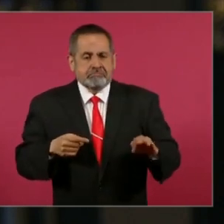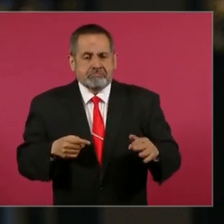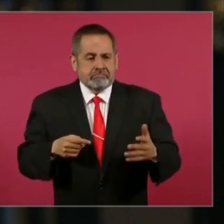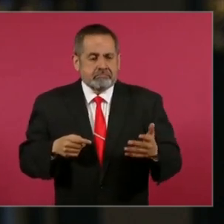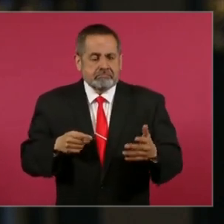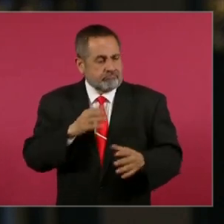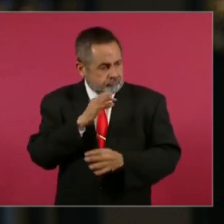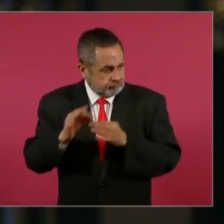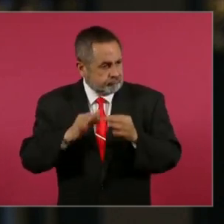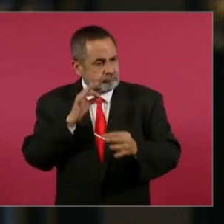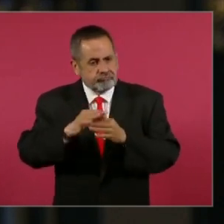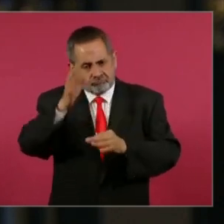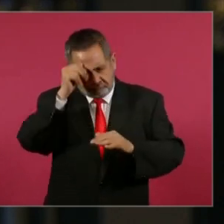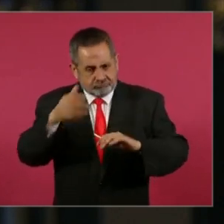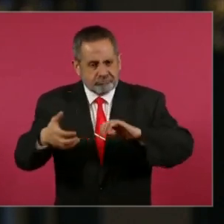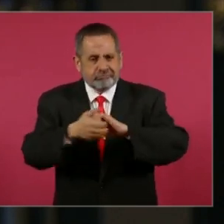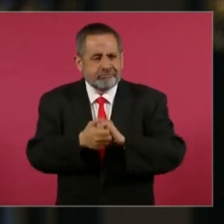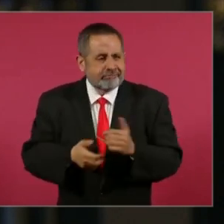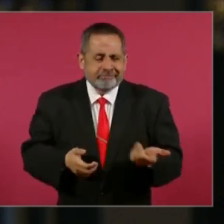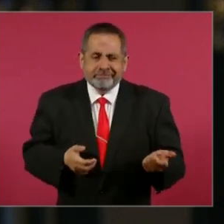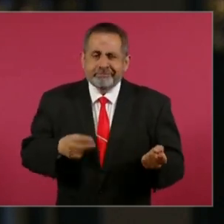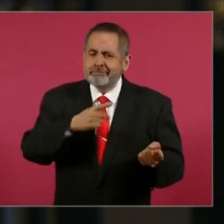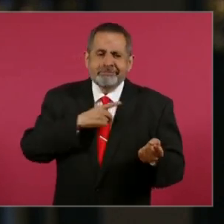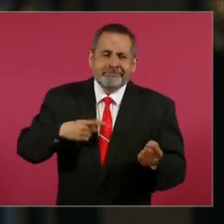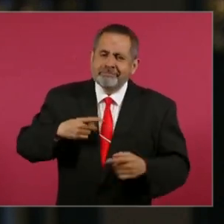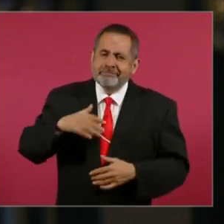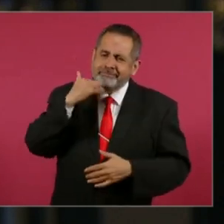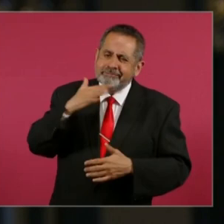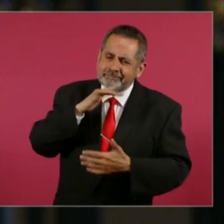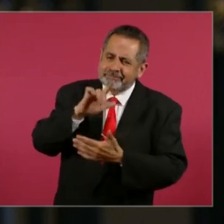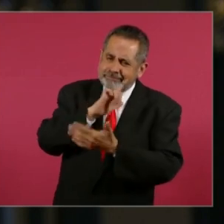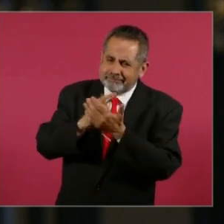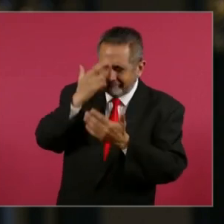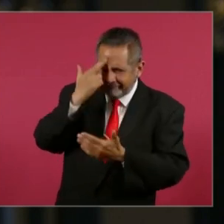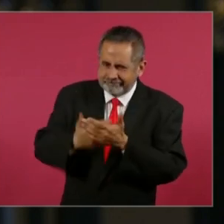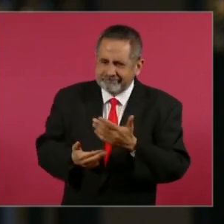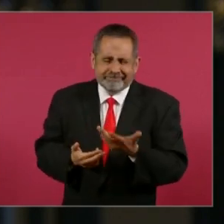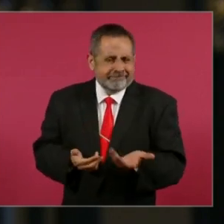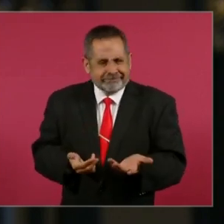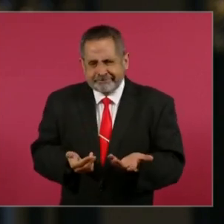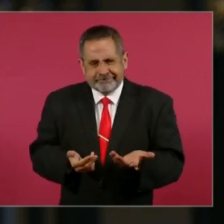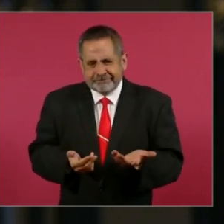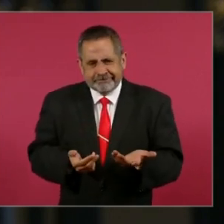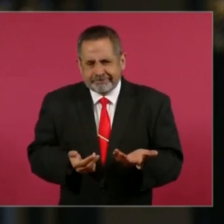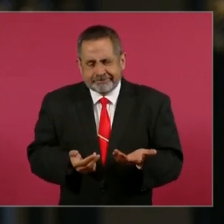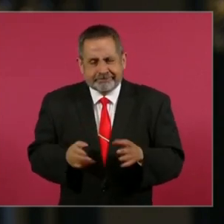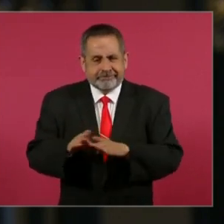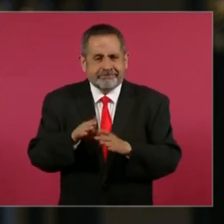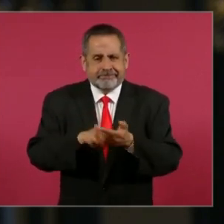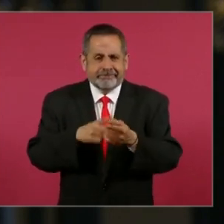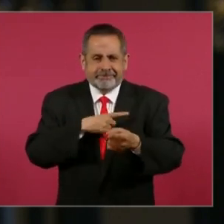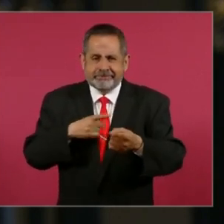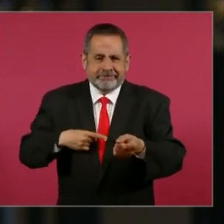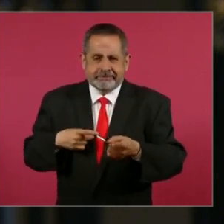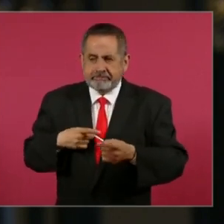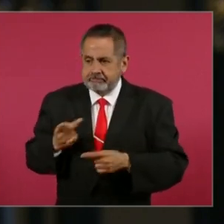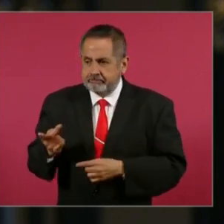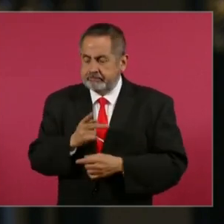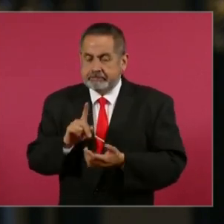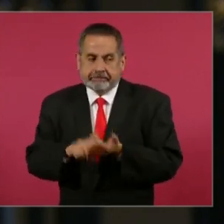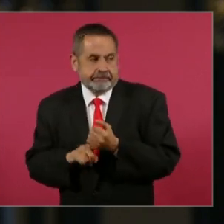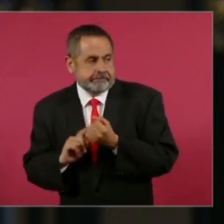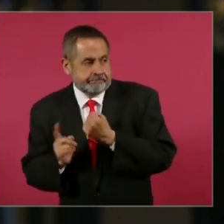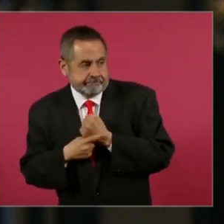puedan cumplir los acuerdos, que no se incurra tampoco en delitos, que no se lleven a cabo estos pues